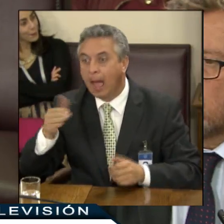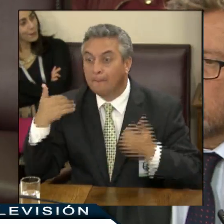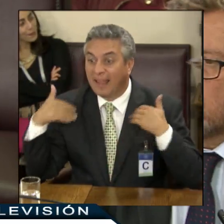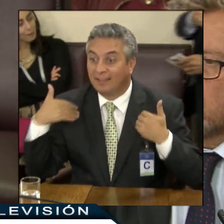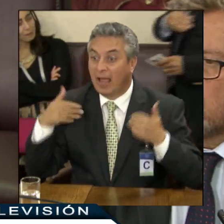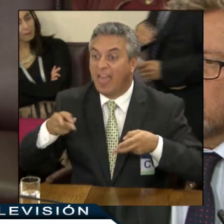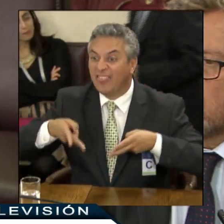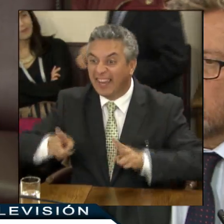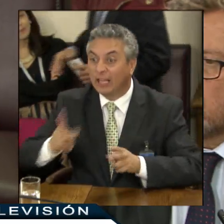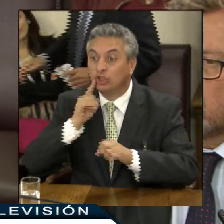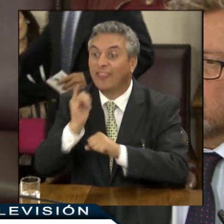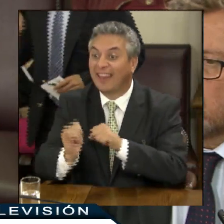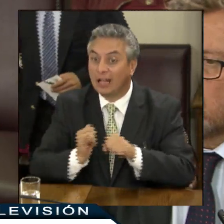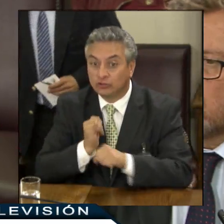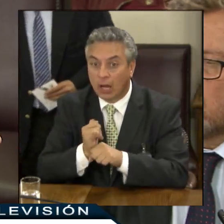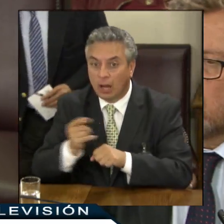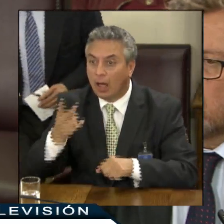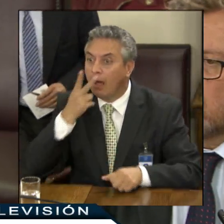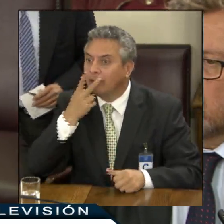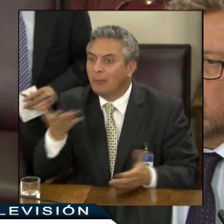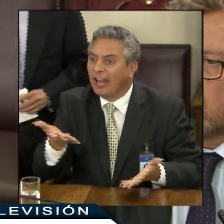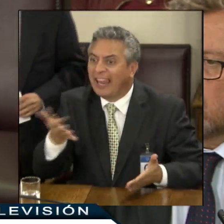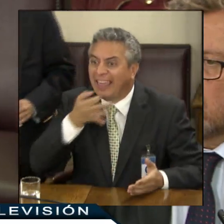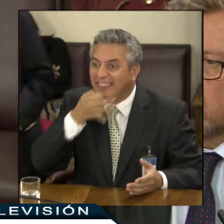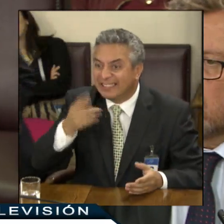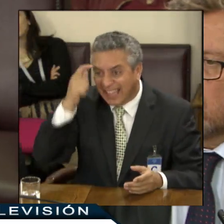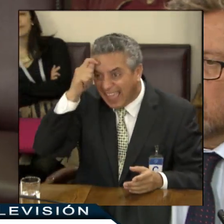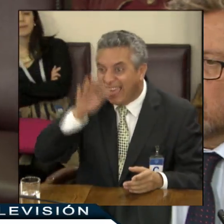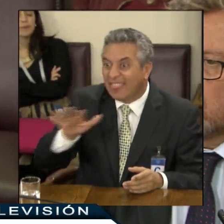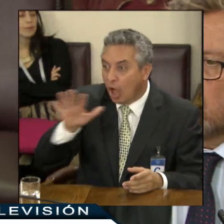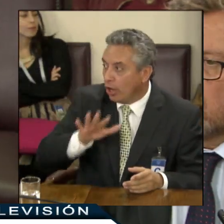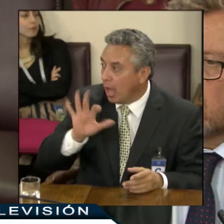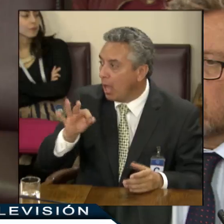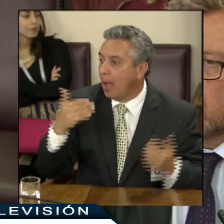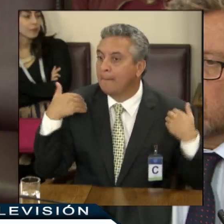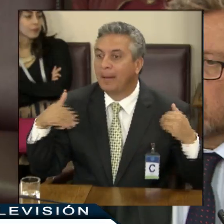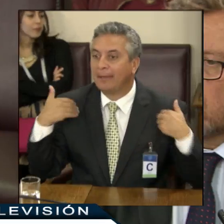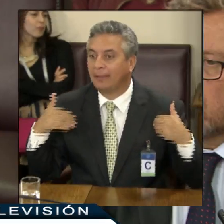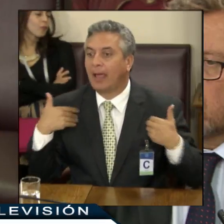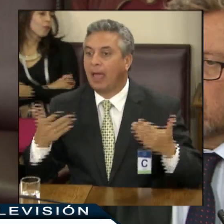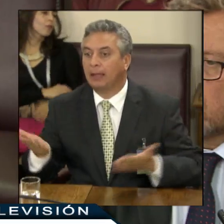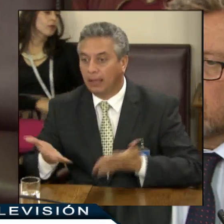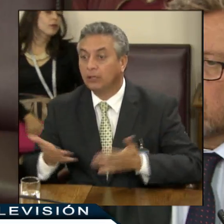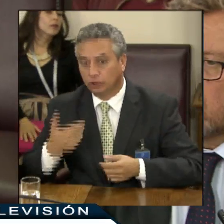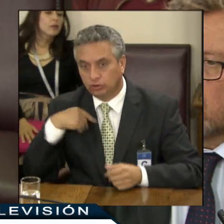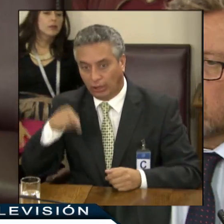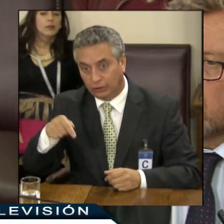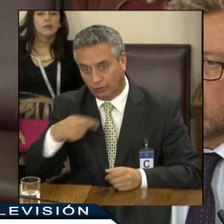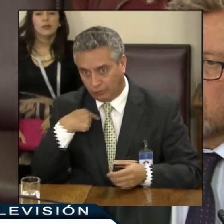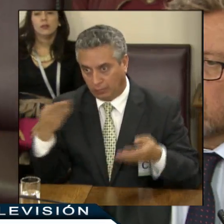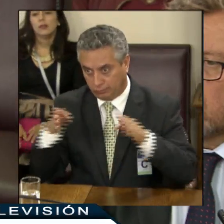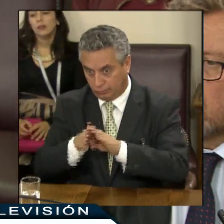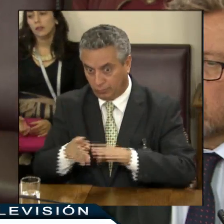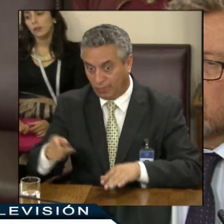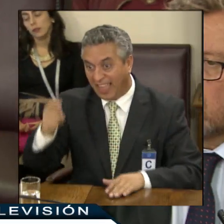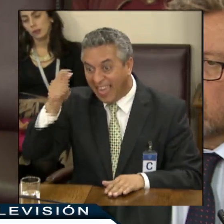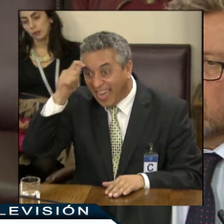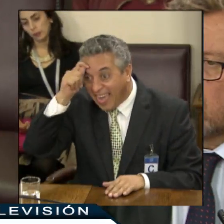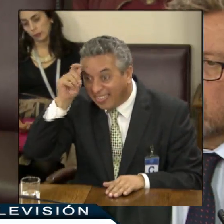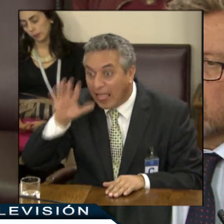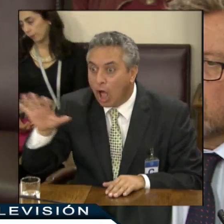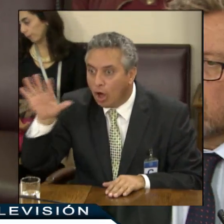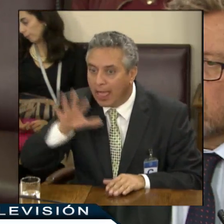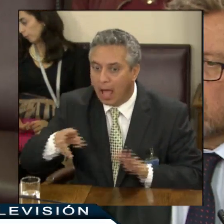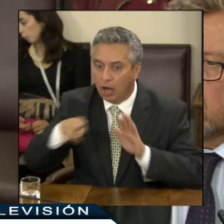internacional vamos veamos qué es lo que dice la teoría y veamos qué es lo que dice la práctica y con eso voy a a a concluir la teoría la norma legal